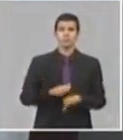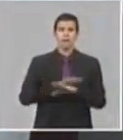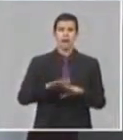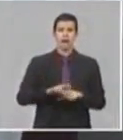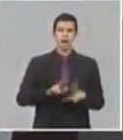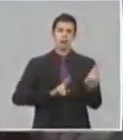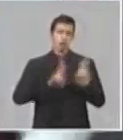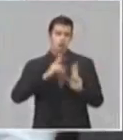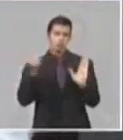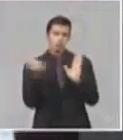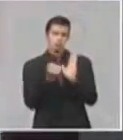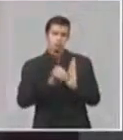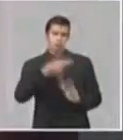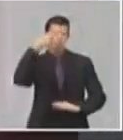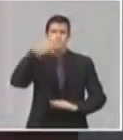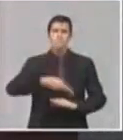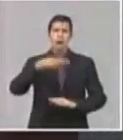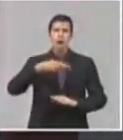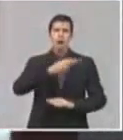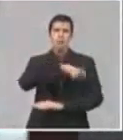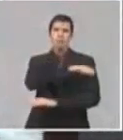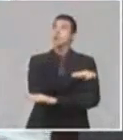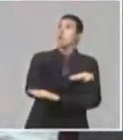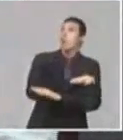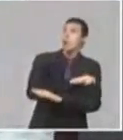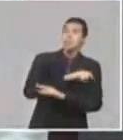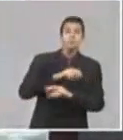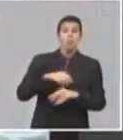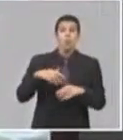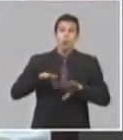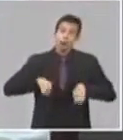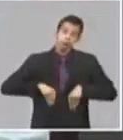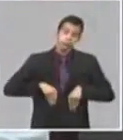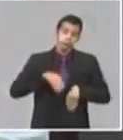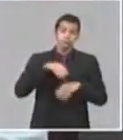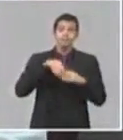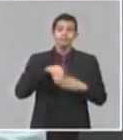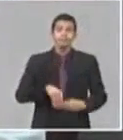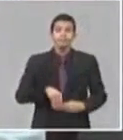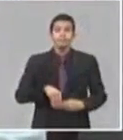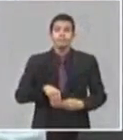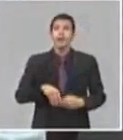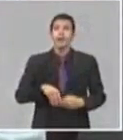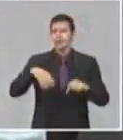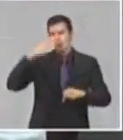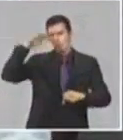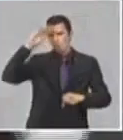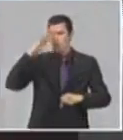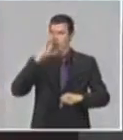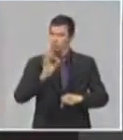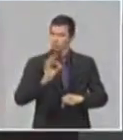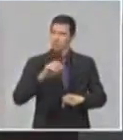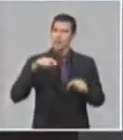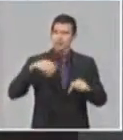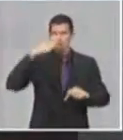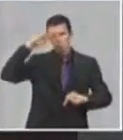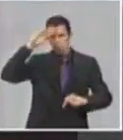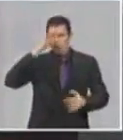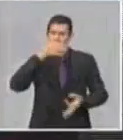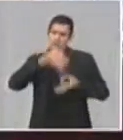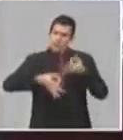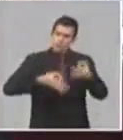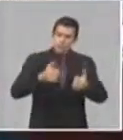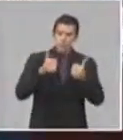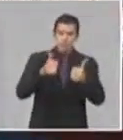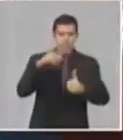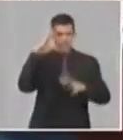contra esa cuando en variado con todos sus rencores y todo eso yo pero esto como éste han visto esa medida dentro de todas